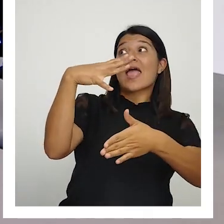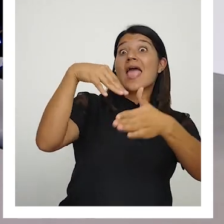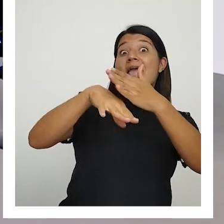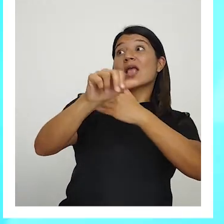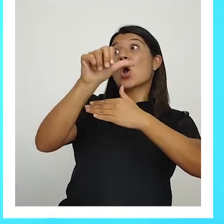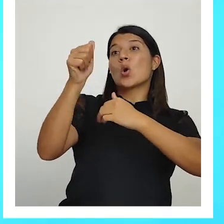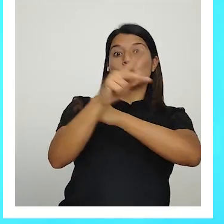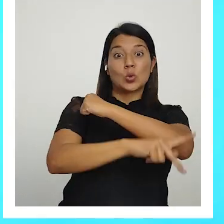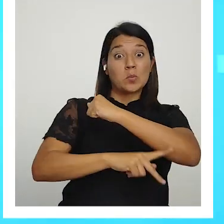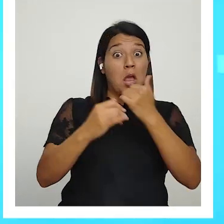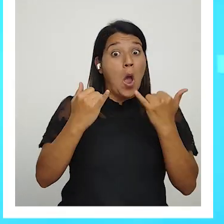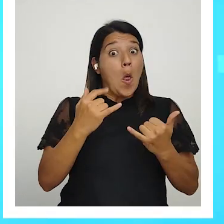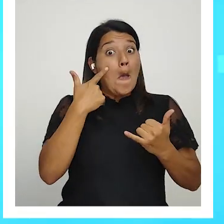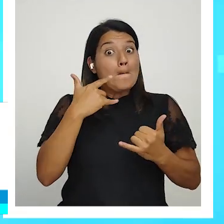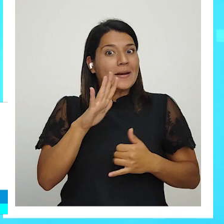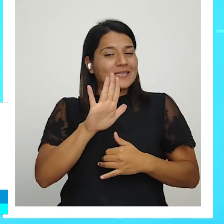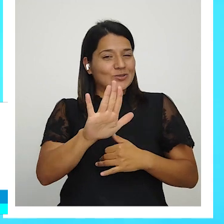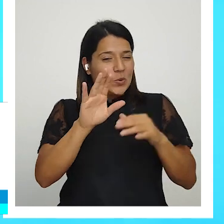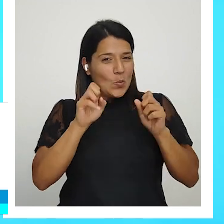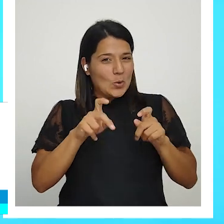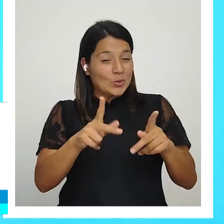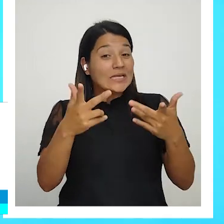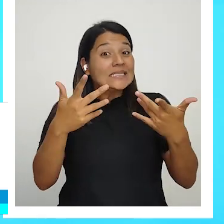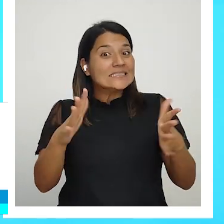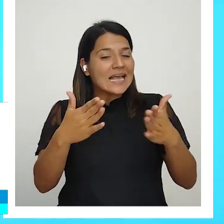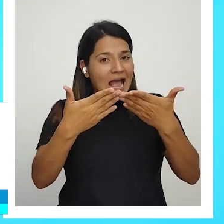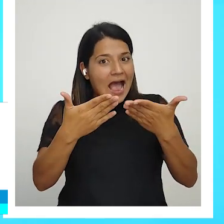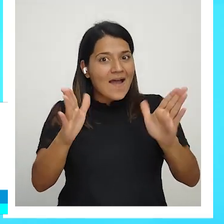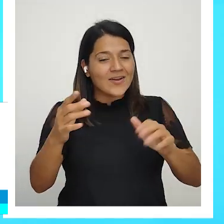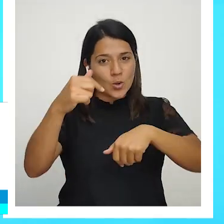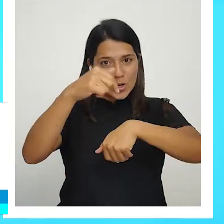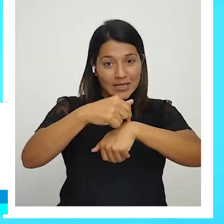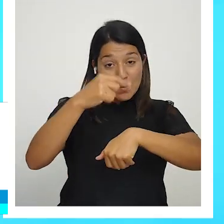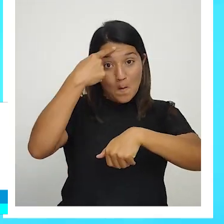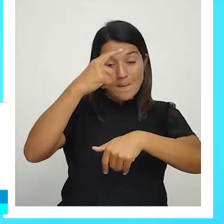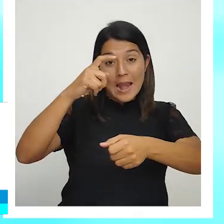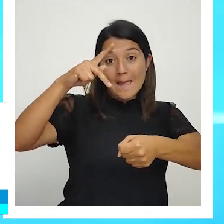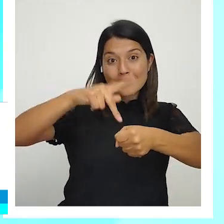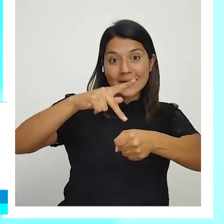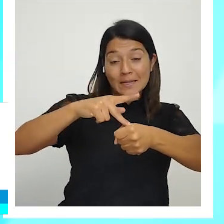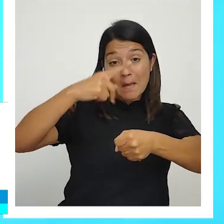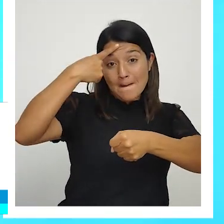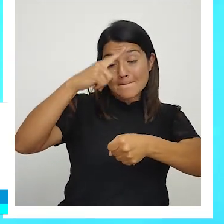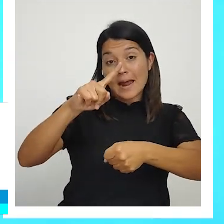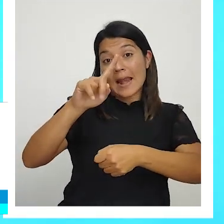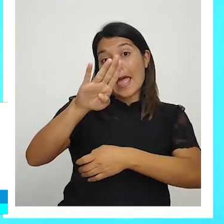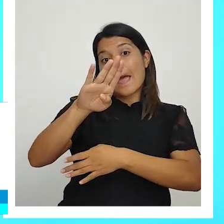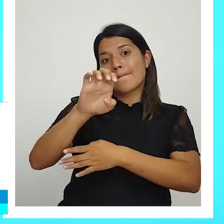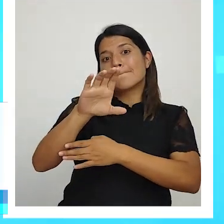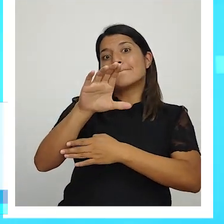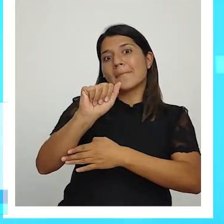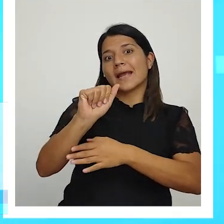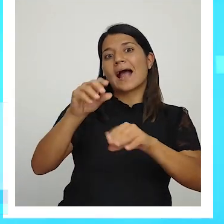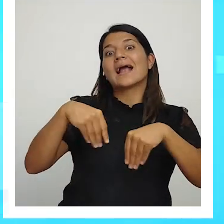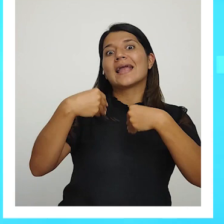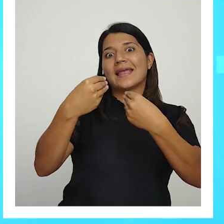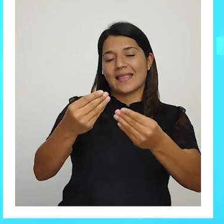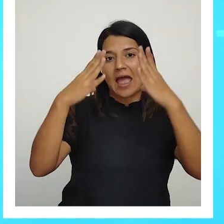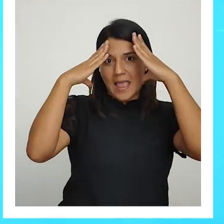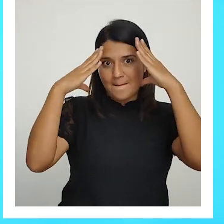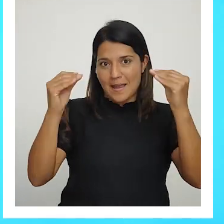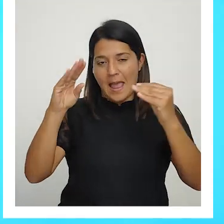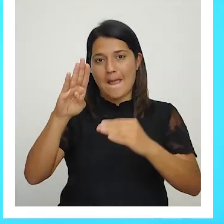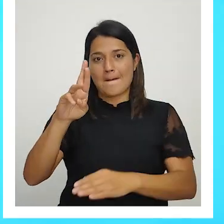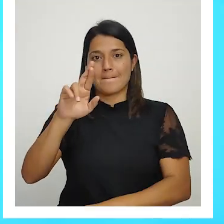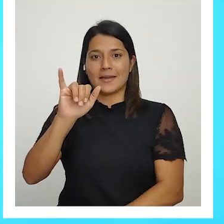oportunidad porque ya están abiertas las inscripciones para las becas de Chevening que otorga la Embajada Británica.